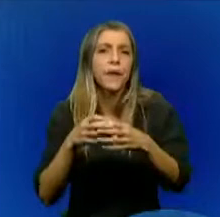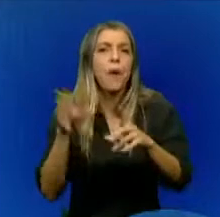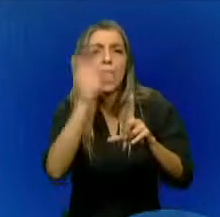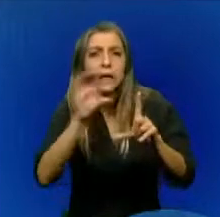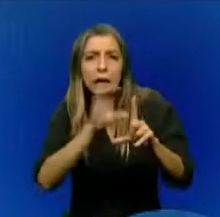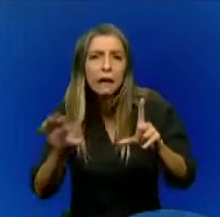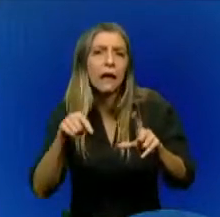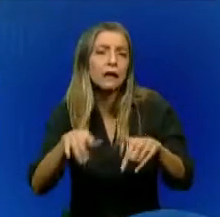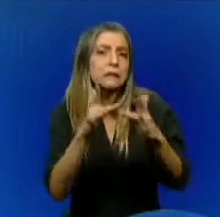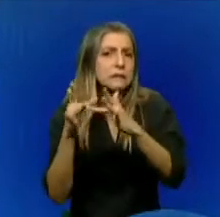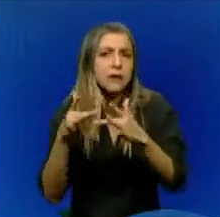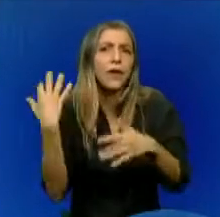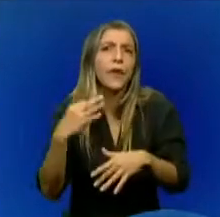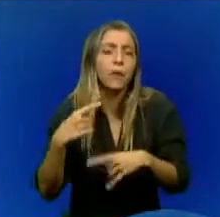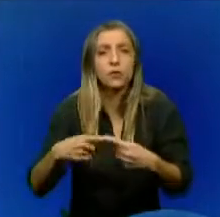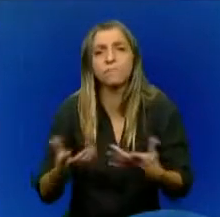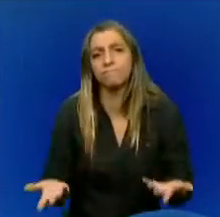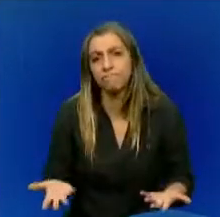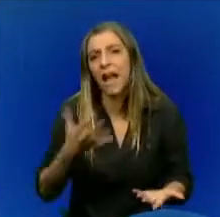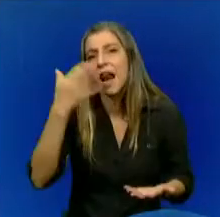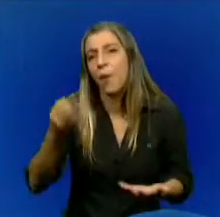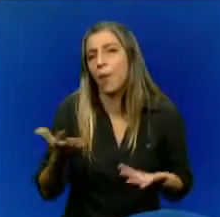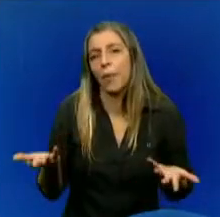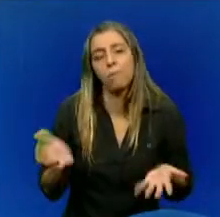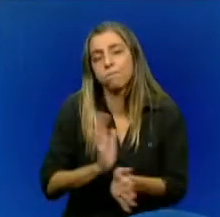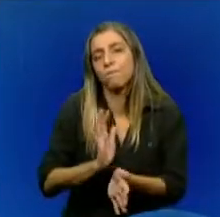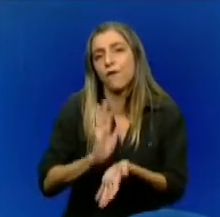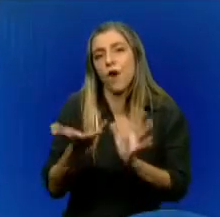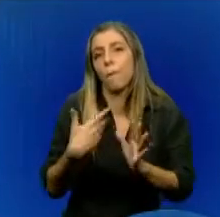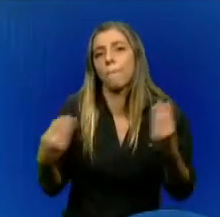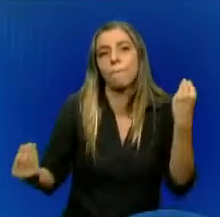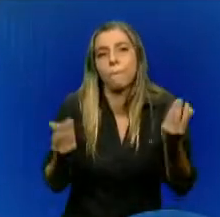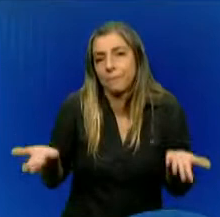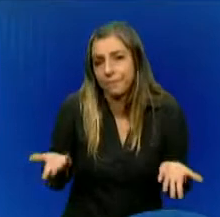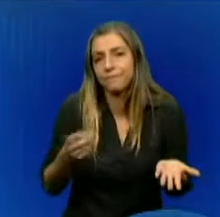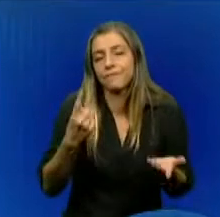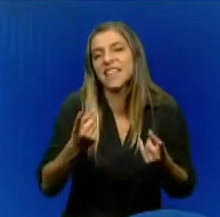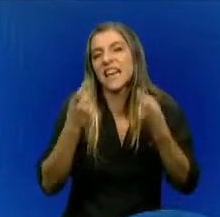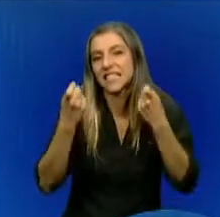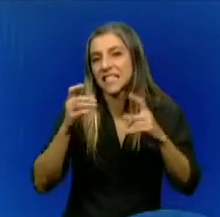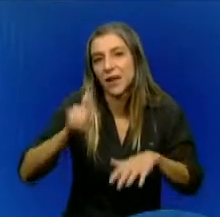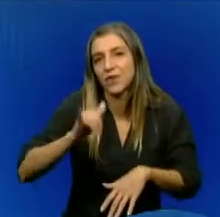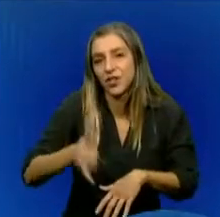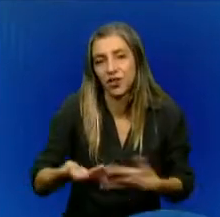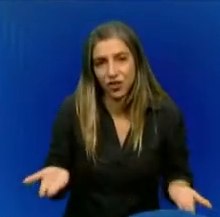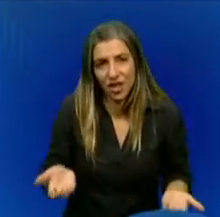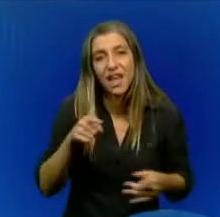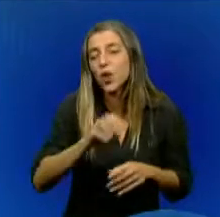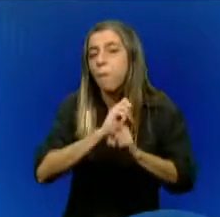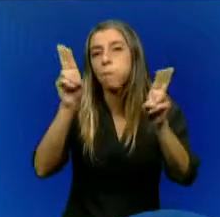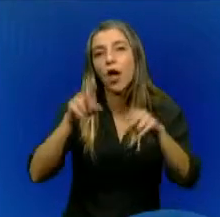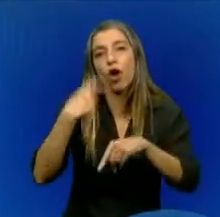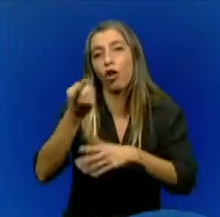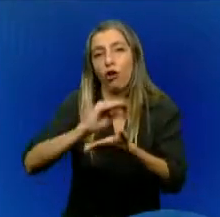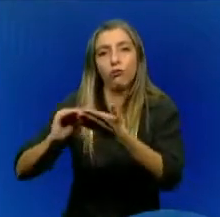para marcar la agenda, me parece un gesto súper antirrepublicano, mucho peor que el de aquellos diputados o diputadas que